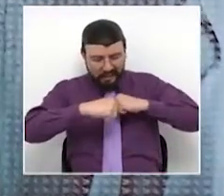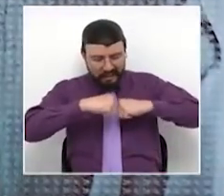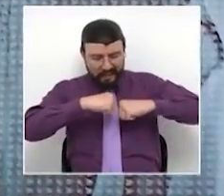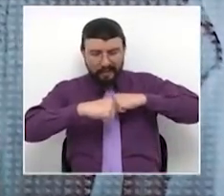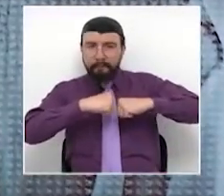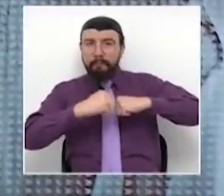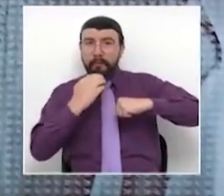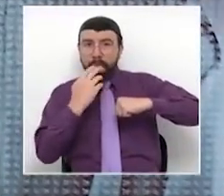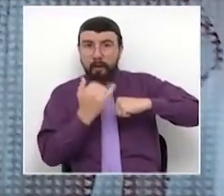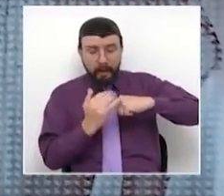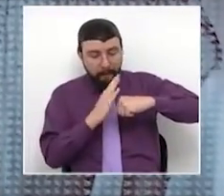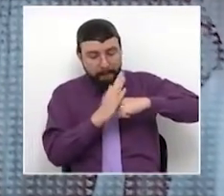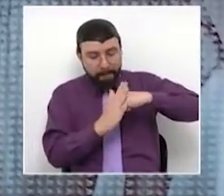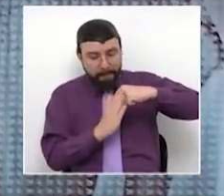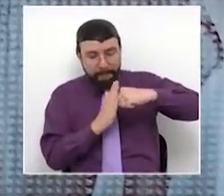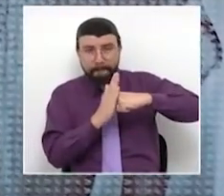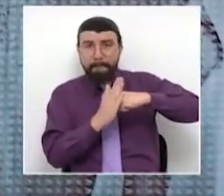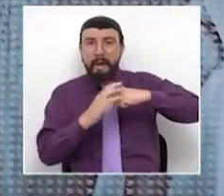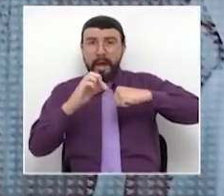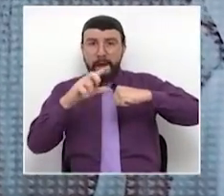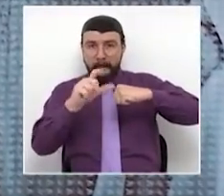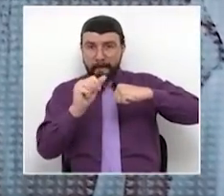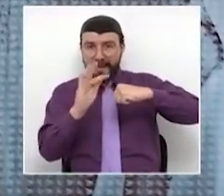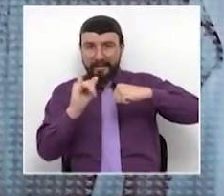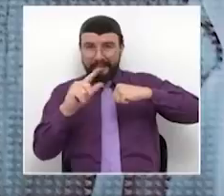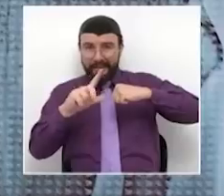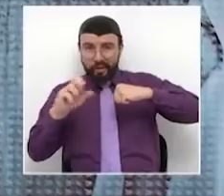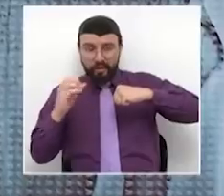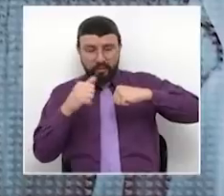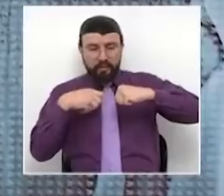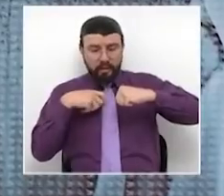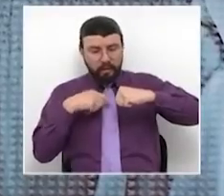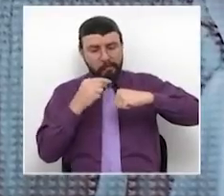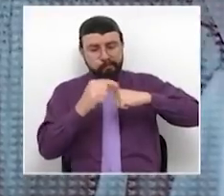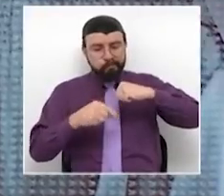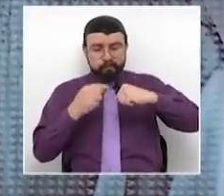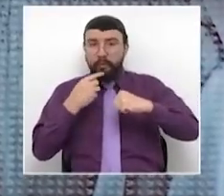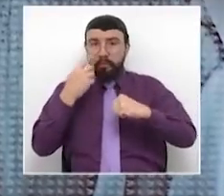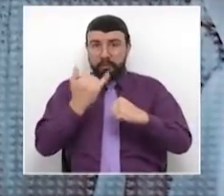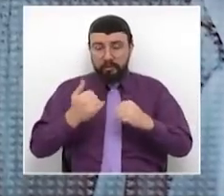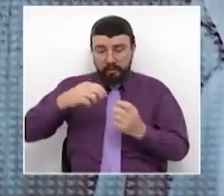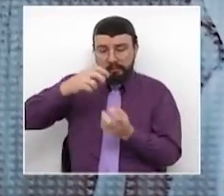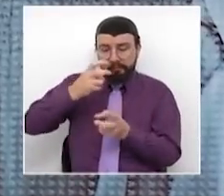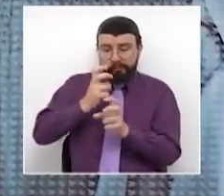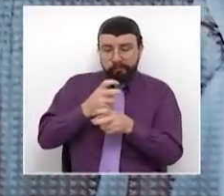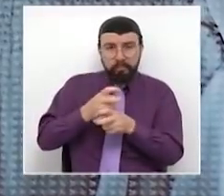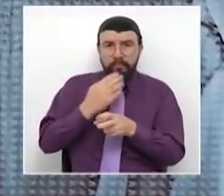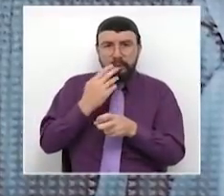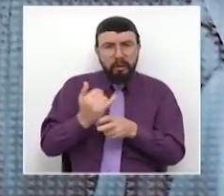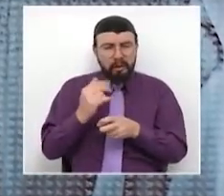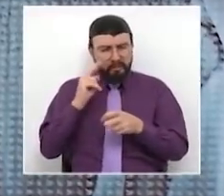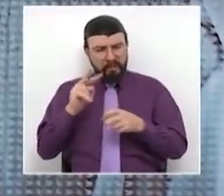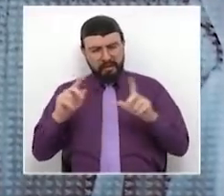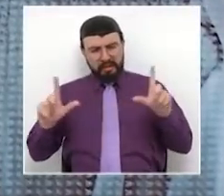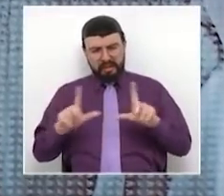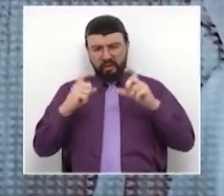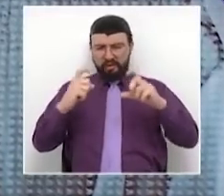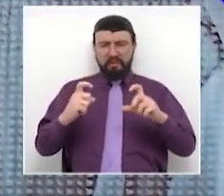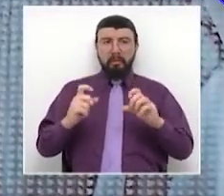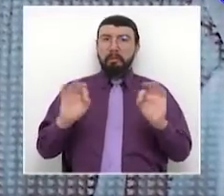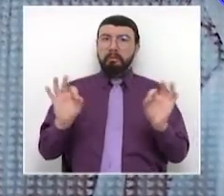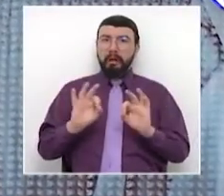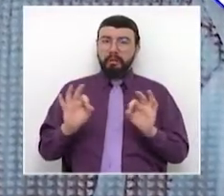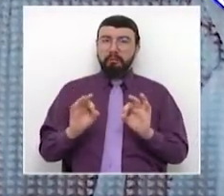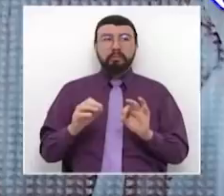medio de los platillos los discos que no aparecen en una radiografía, son los meniscos. Esos también se